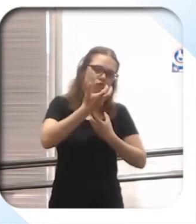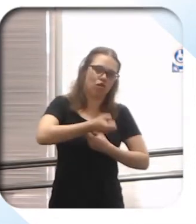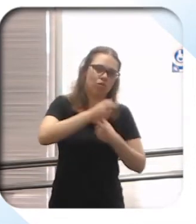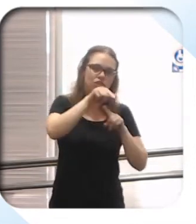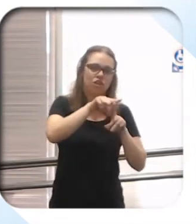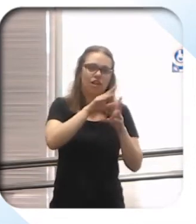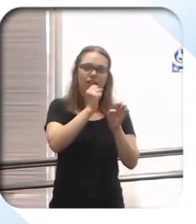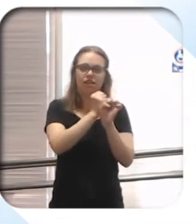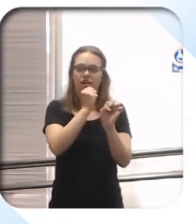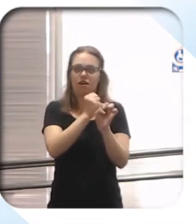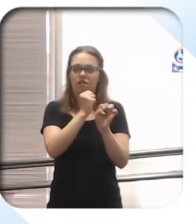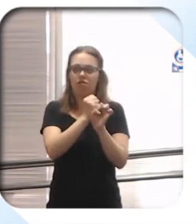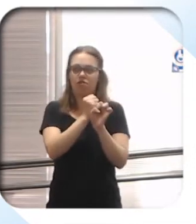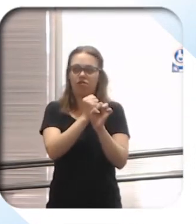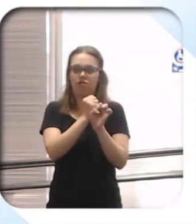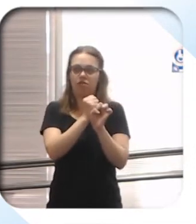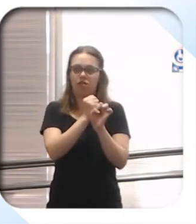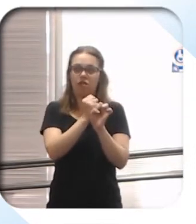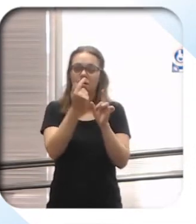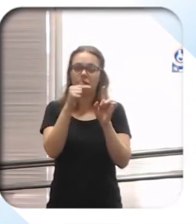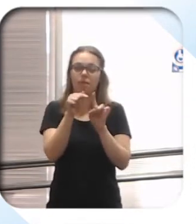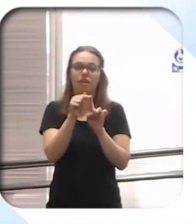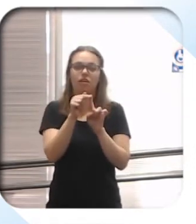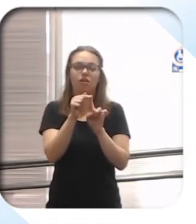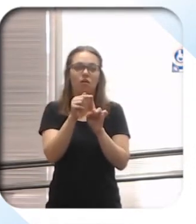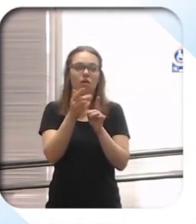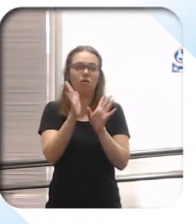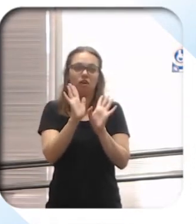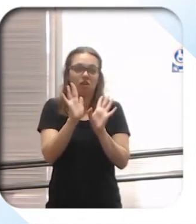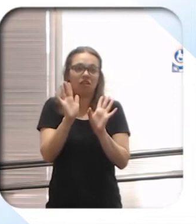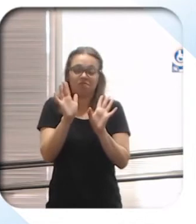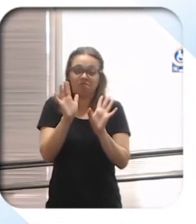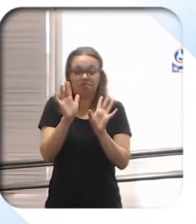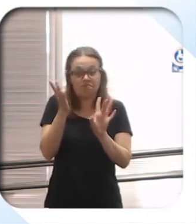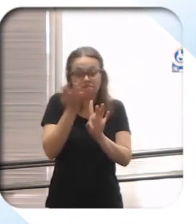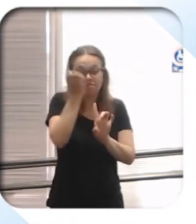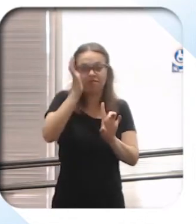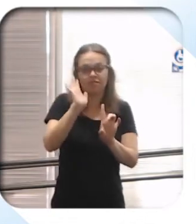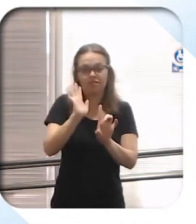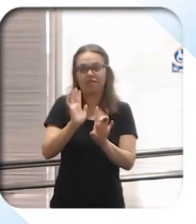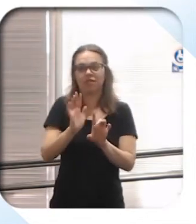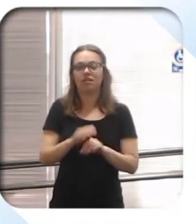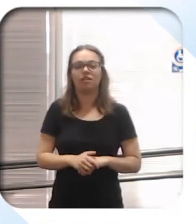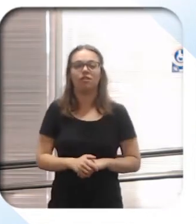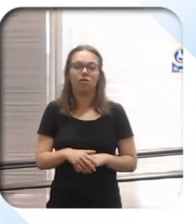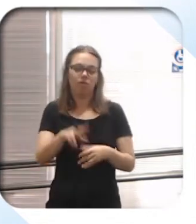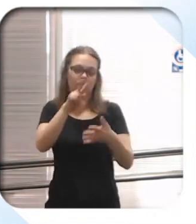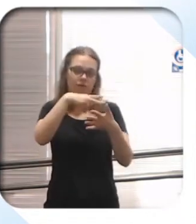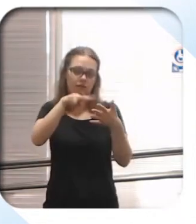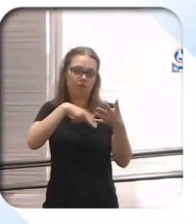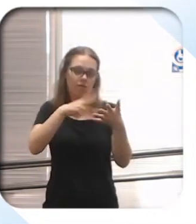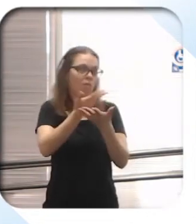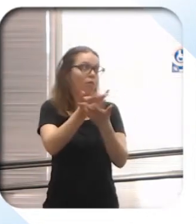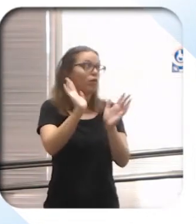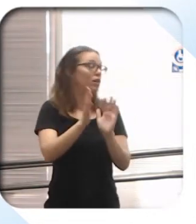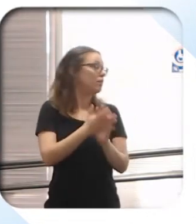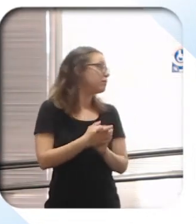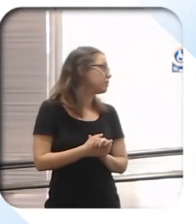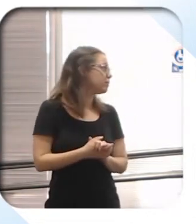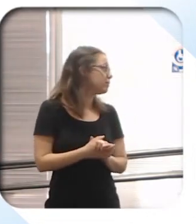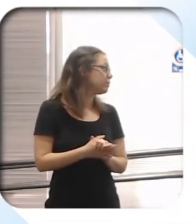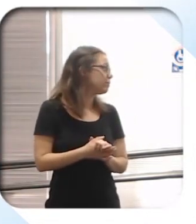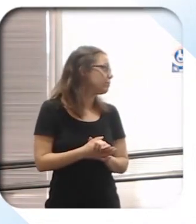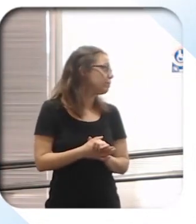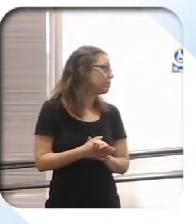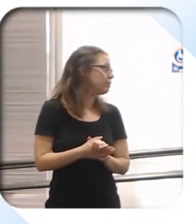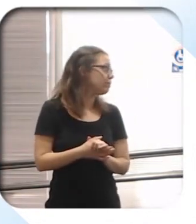en este trabajo. Y bueno, vamos a ver si se logra. Ahora voy a pasar a relatar, a mostrarles